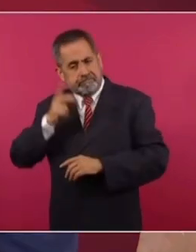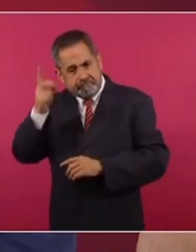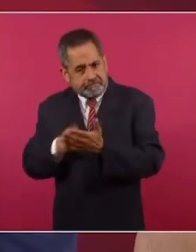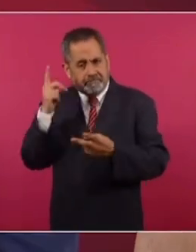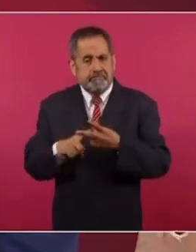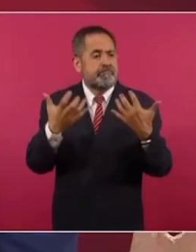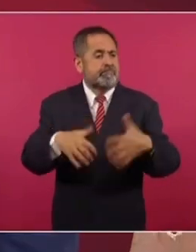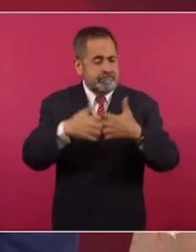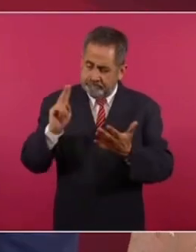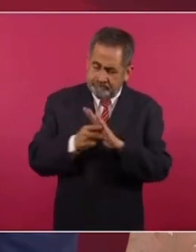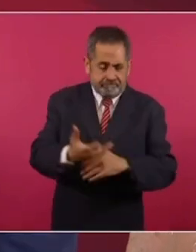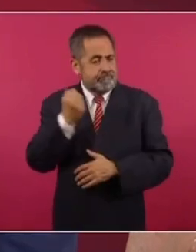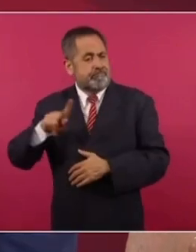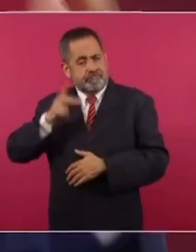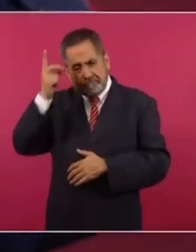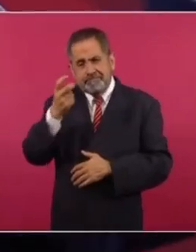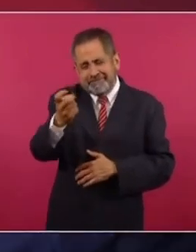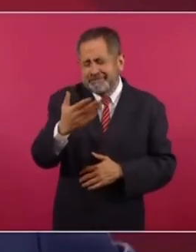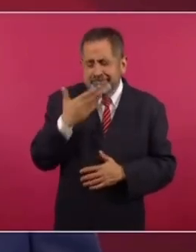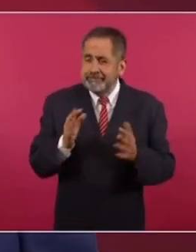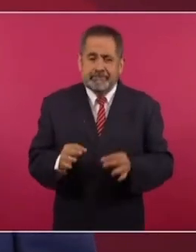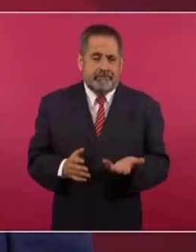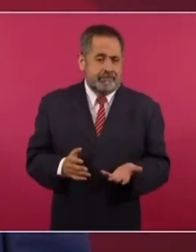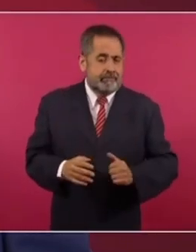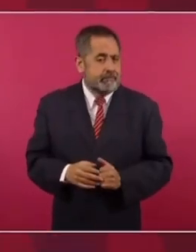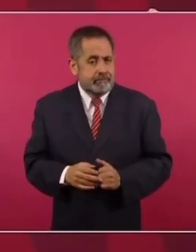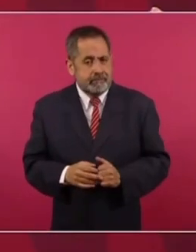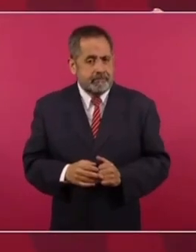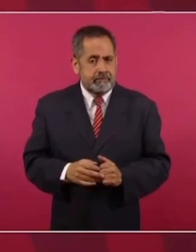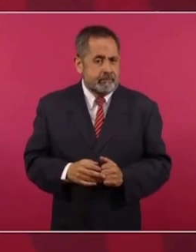recuperó la industria eléctrica. ¿Qué tienen que ver